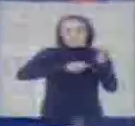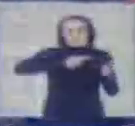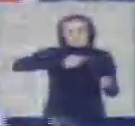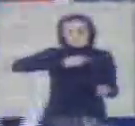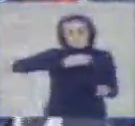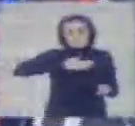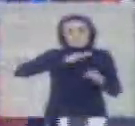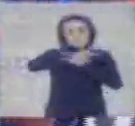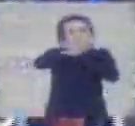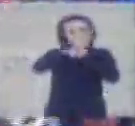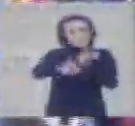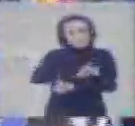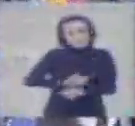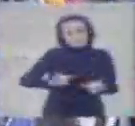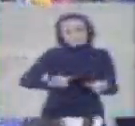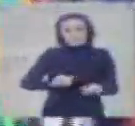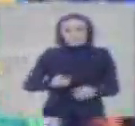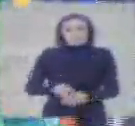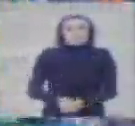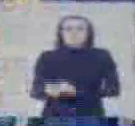y me impulsa para volver a